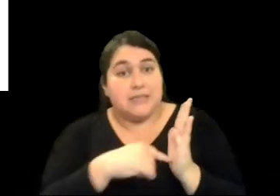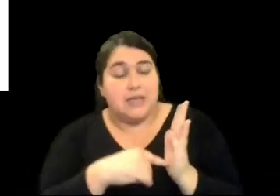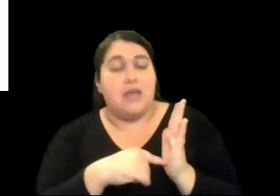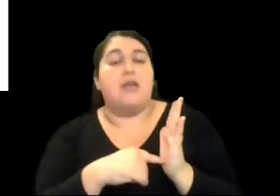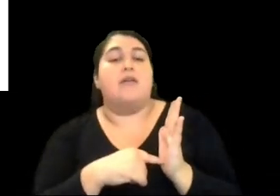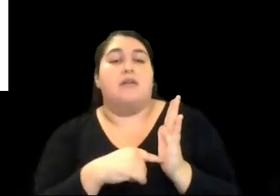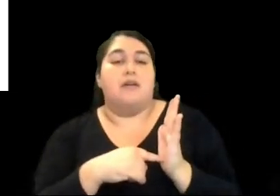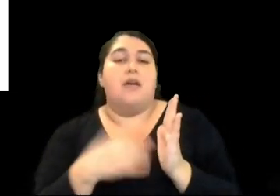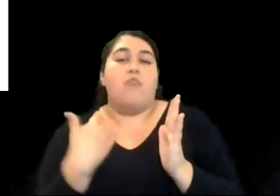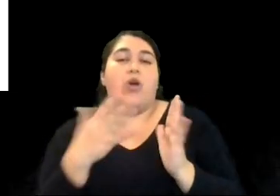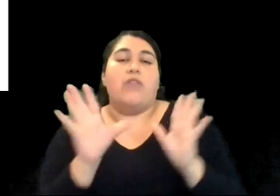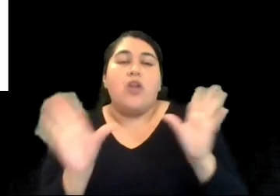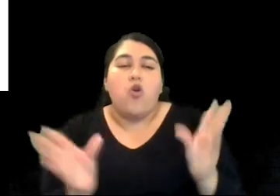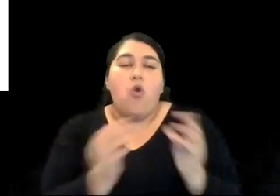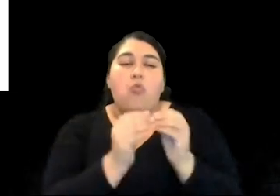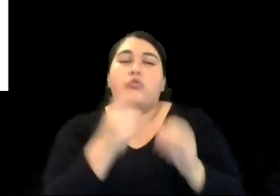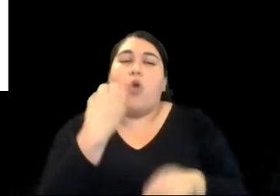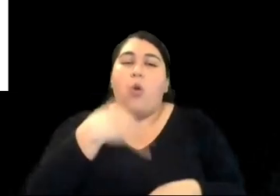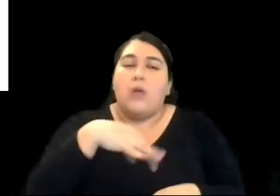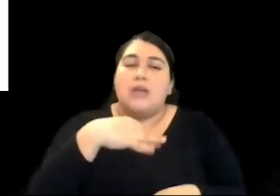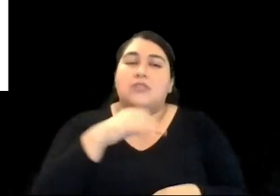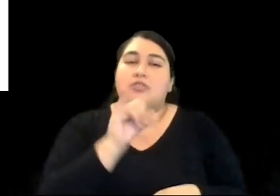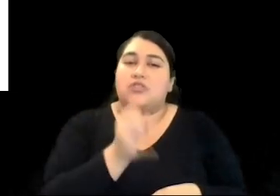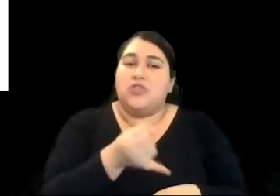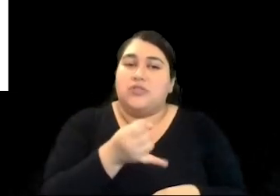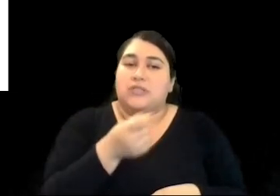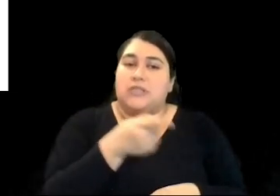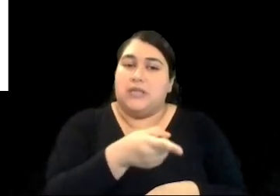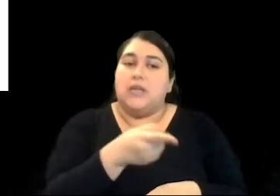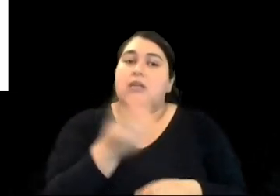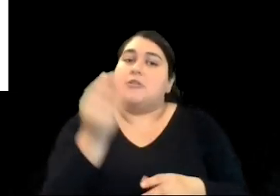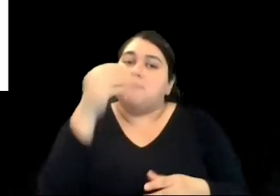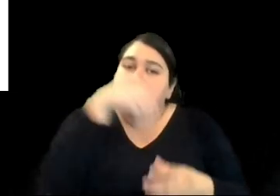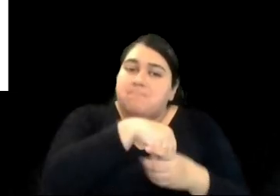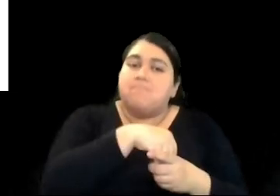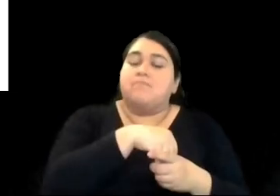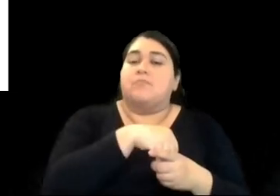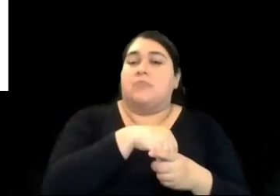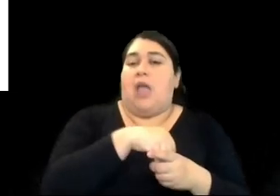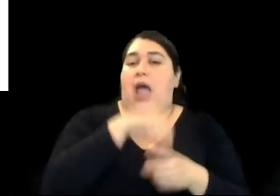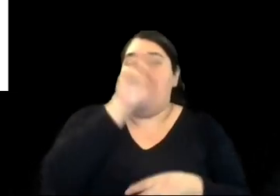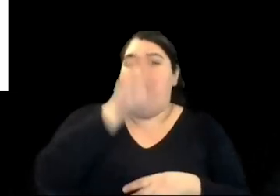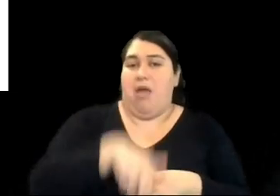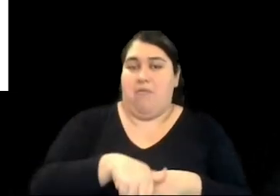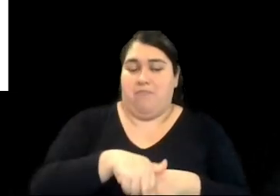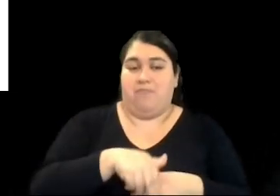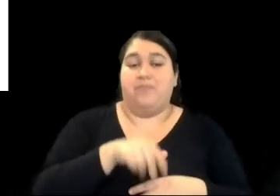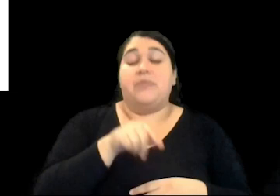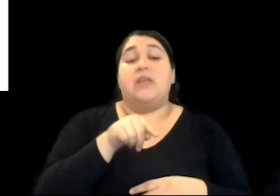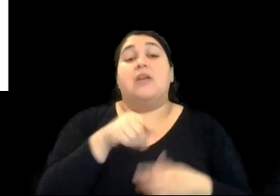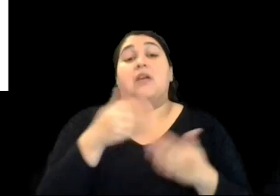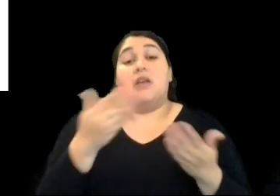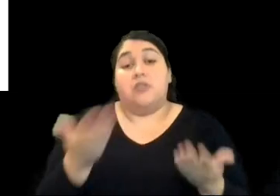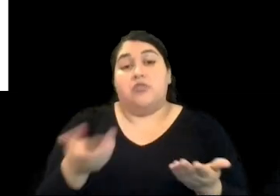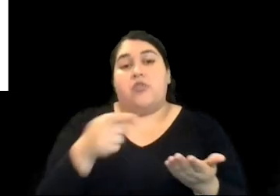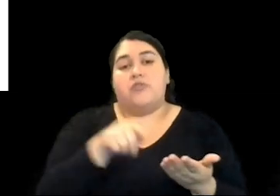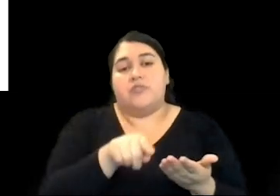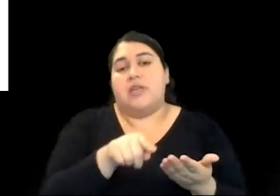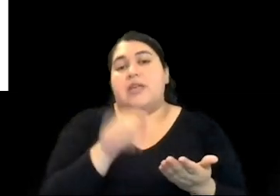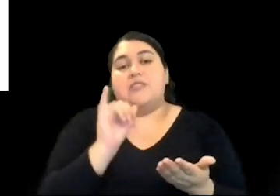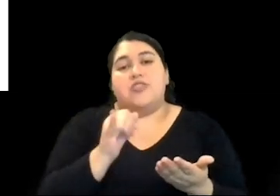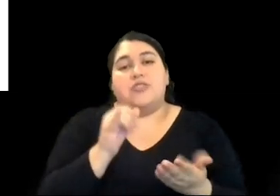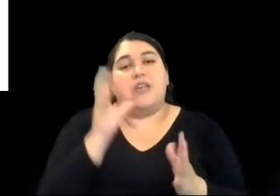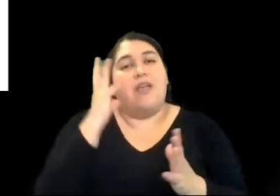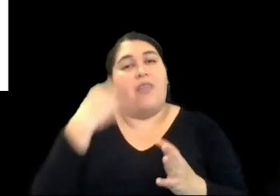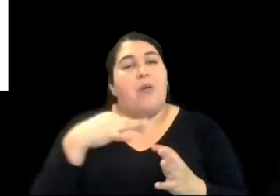el conjunto de obligaciones tiene que ser sensible de ser incorporado a la moratoria. Entonces tenemos que tener presente eso. Puede